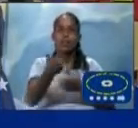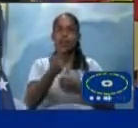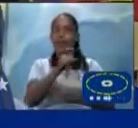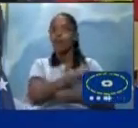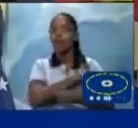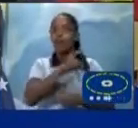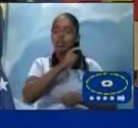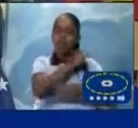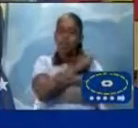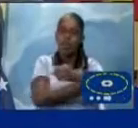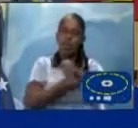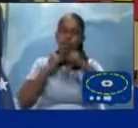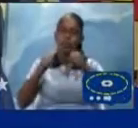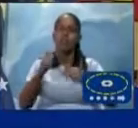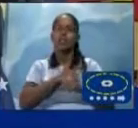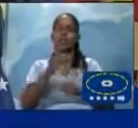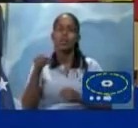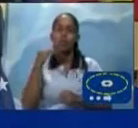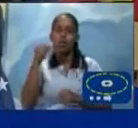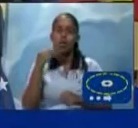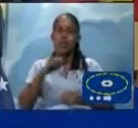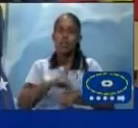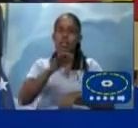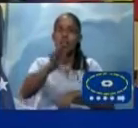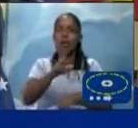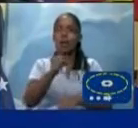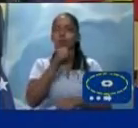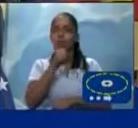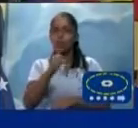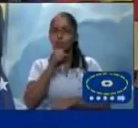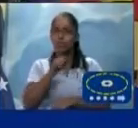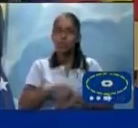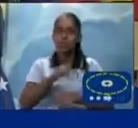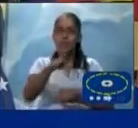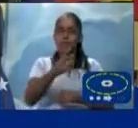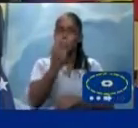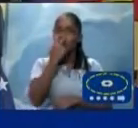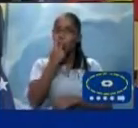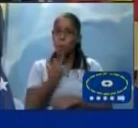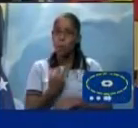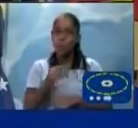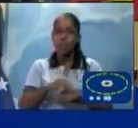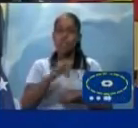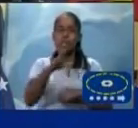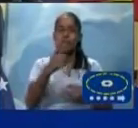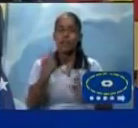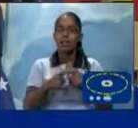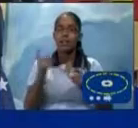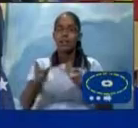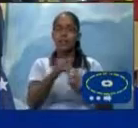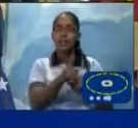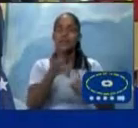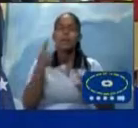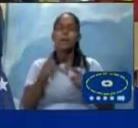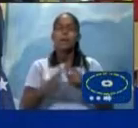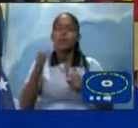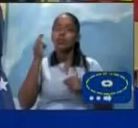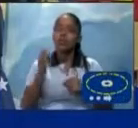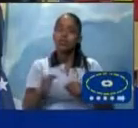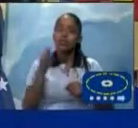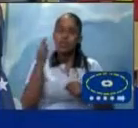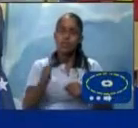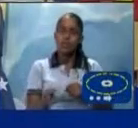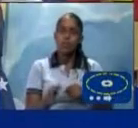los fuertes, sacaban a los jóvenes, dejaban a los viejitos, dejaban a los pobres, dejaban a los agricultores, pero